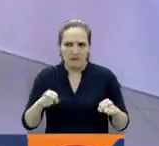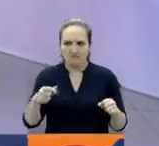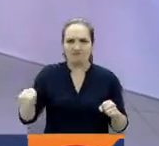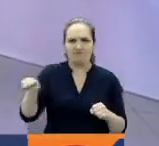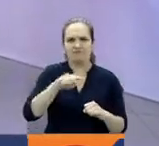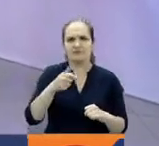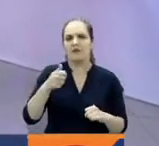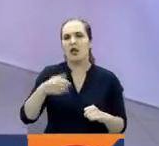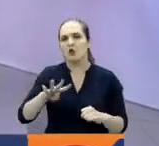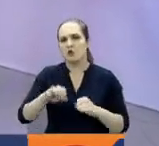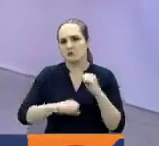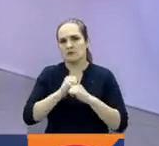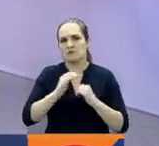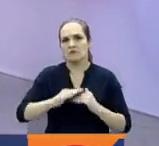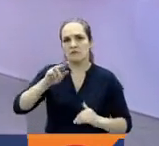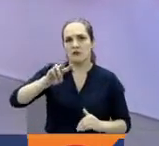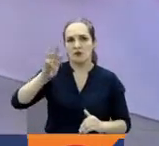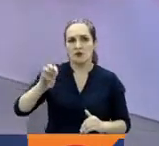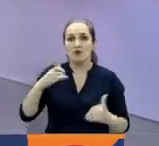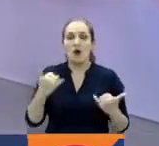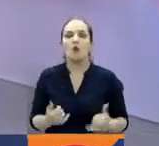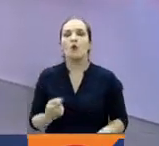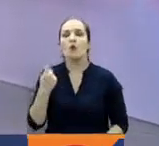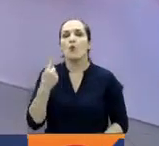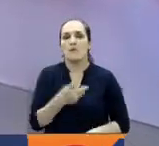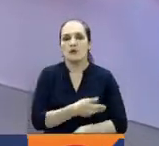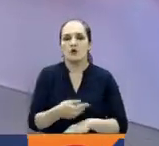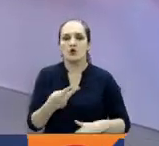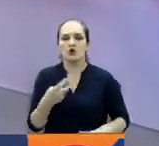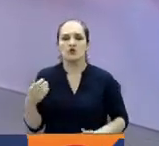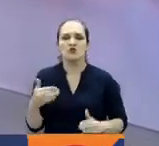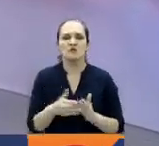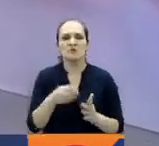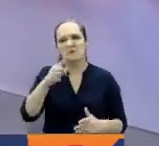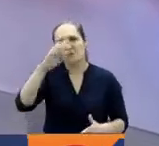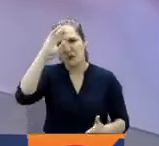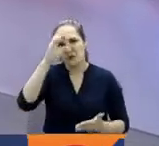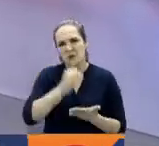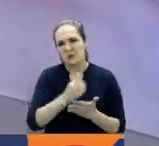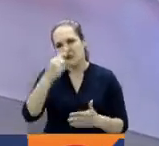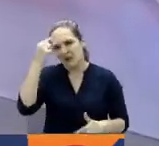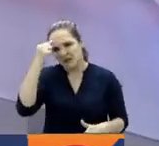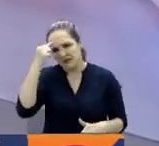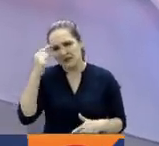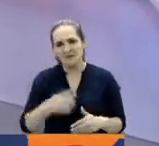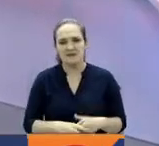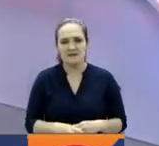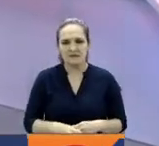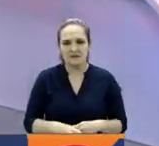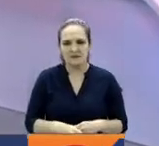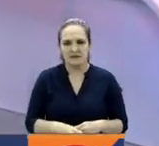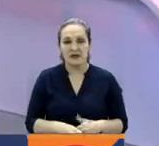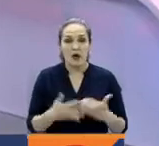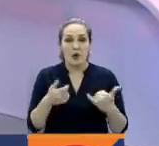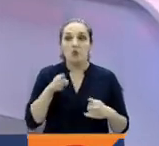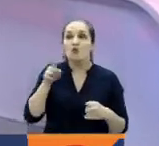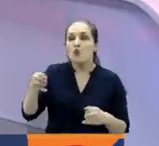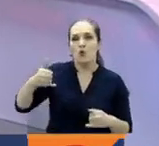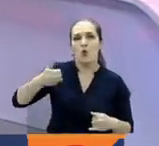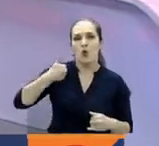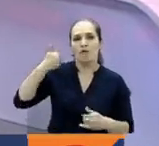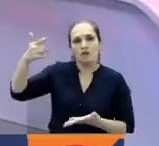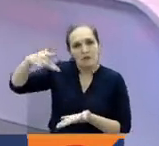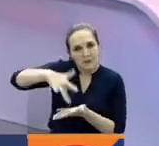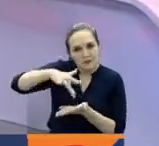edad. Vimos que salieron a votar 1.200.000. Esto, a su juicio, al juicio de este joven que está aquí sentado con